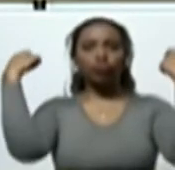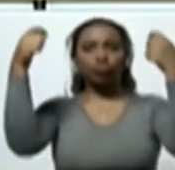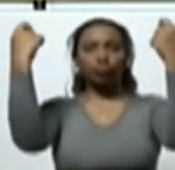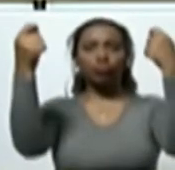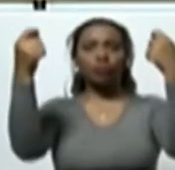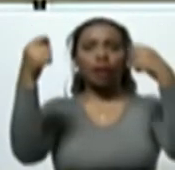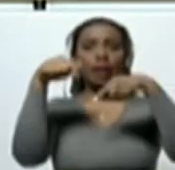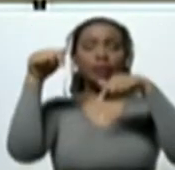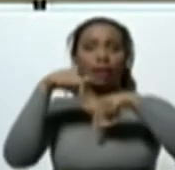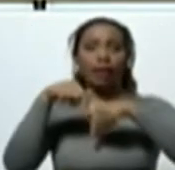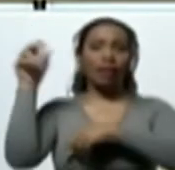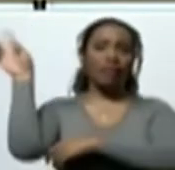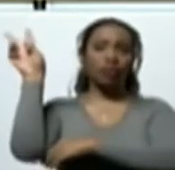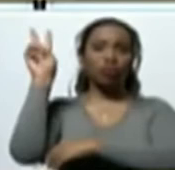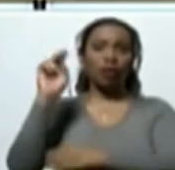desde Venezuela